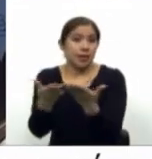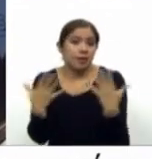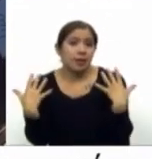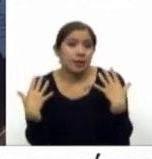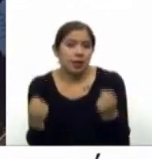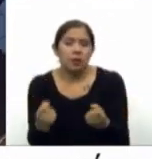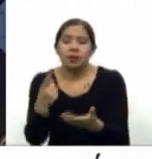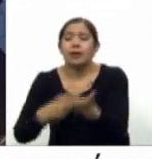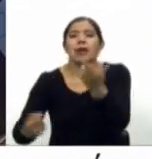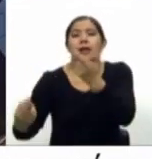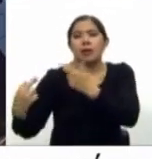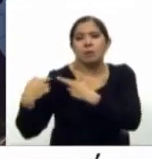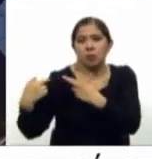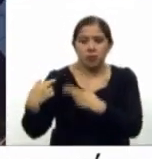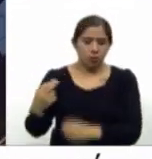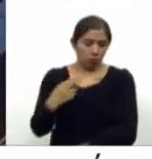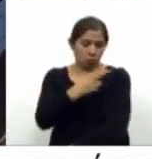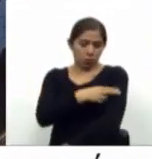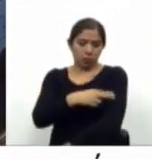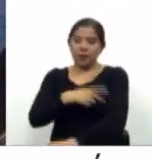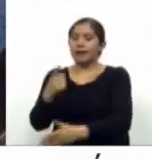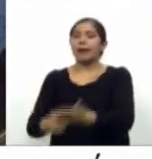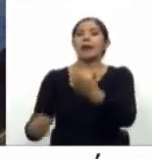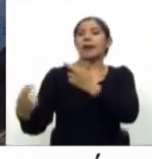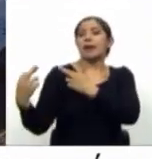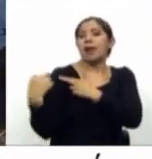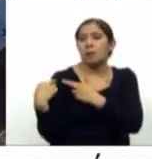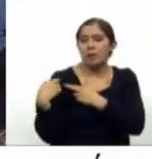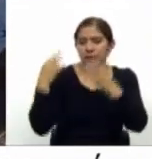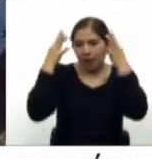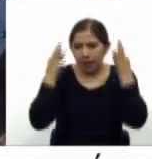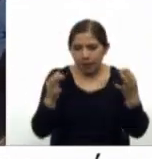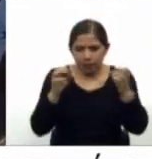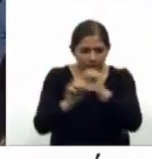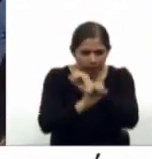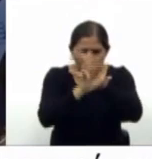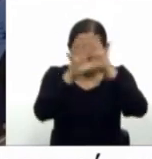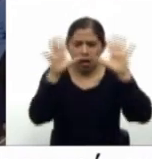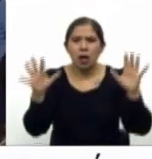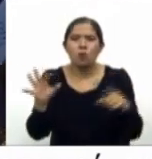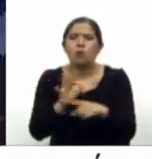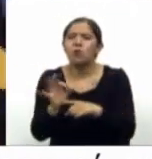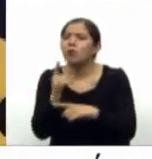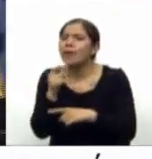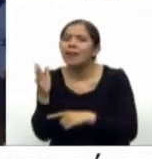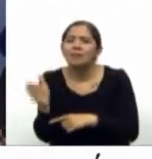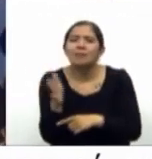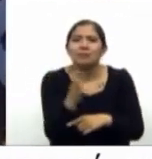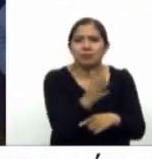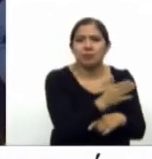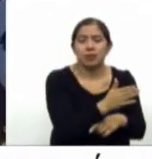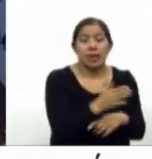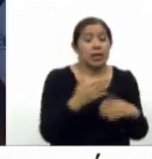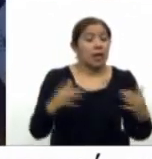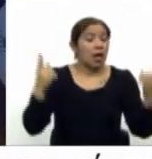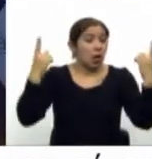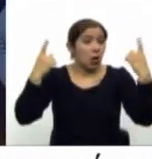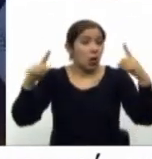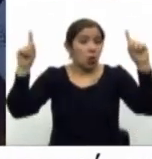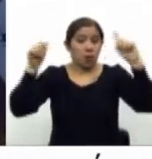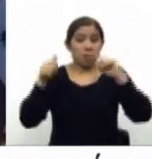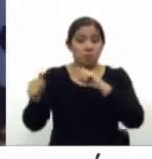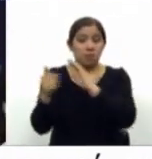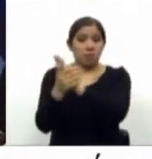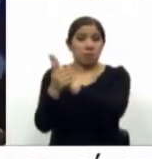hospitales. Hemos definido las tareas, hemos definido las funciones y hemos logrado lograr que los mismos